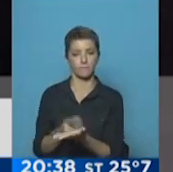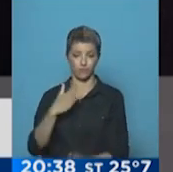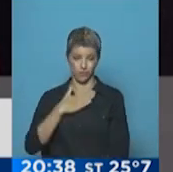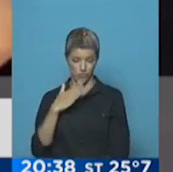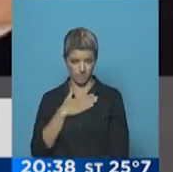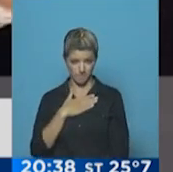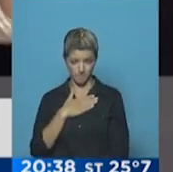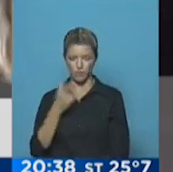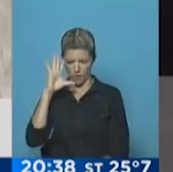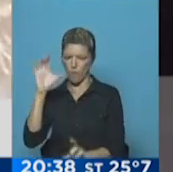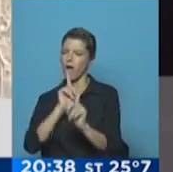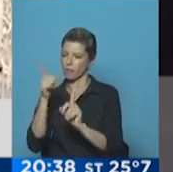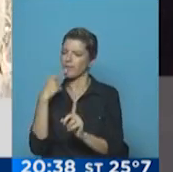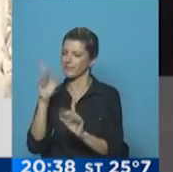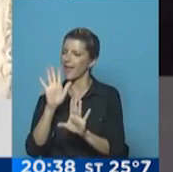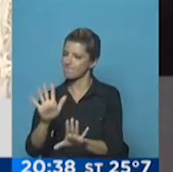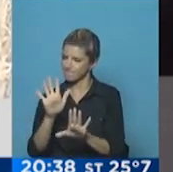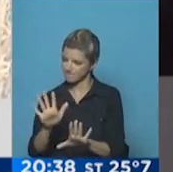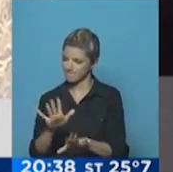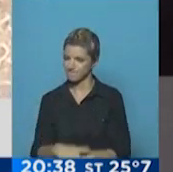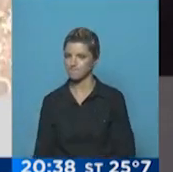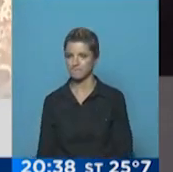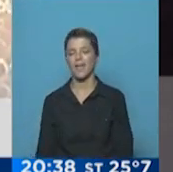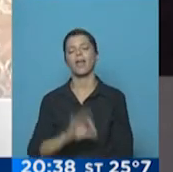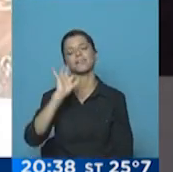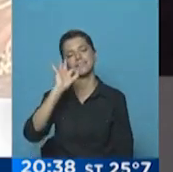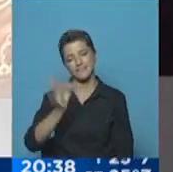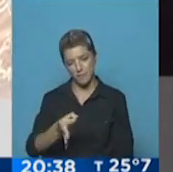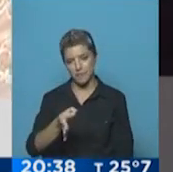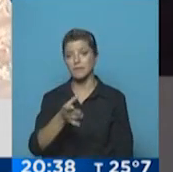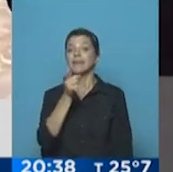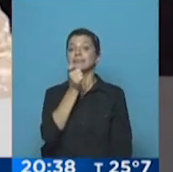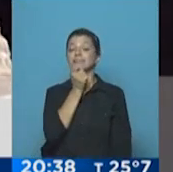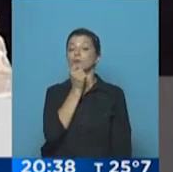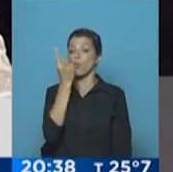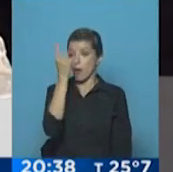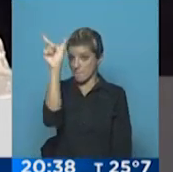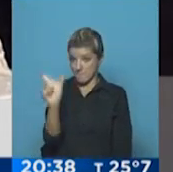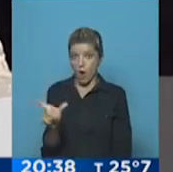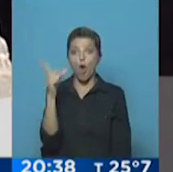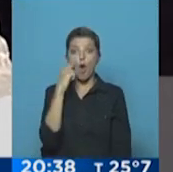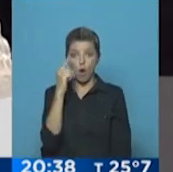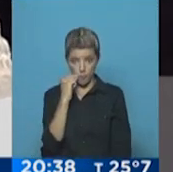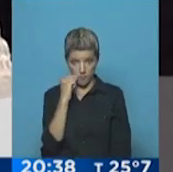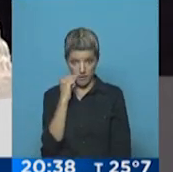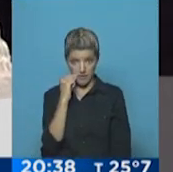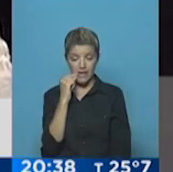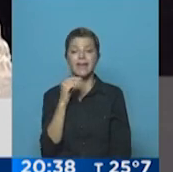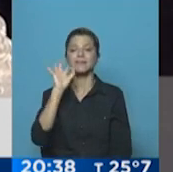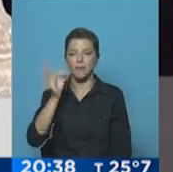yo. Pero ¿saben qué? Si hubo un hombre en este país que supo